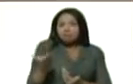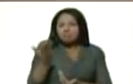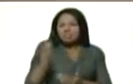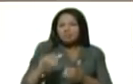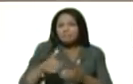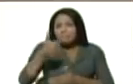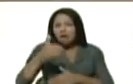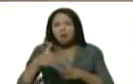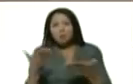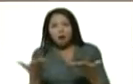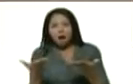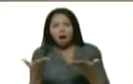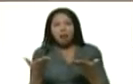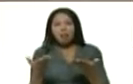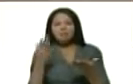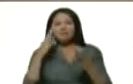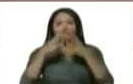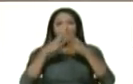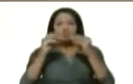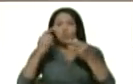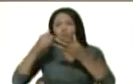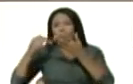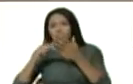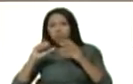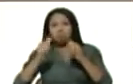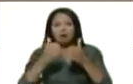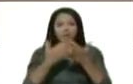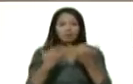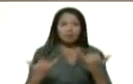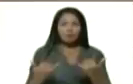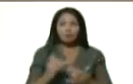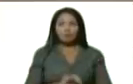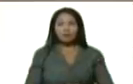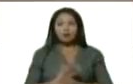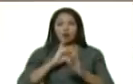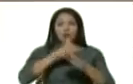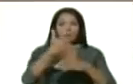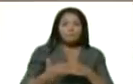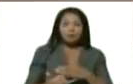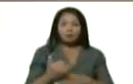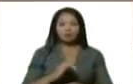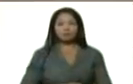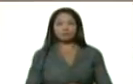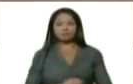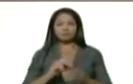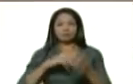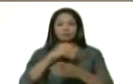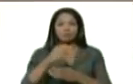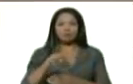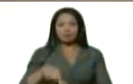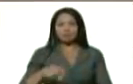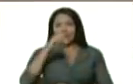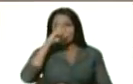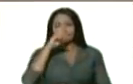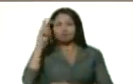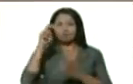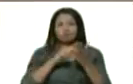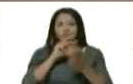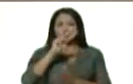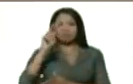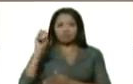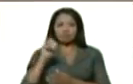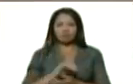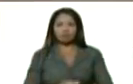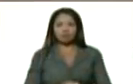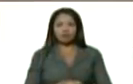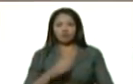revisar todas las acciones, las iniciativas, los planes de este año 2020.